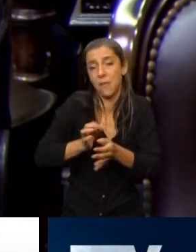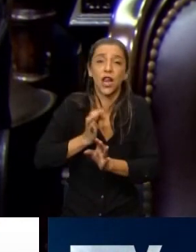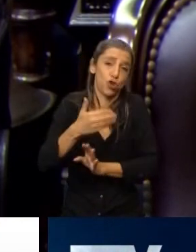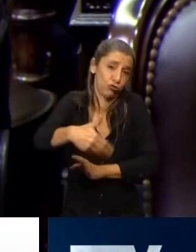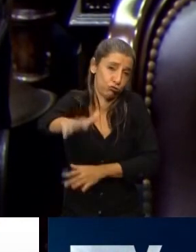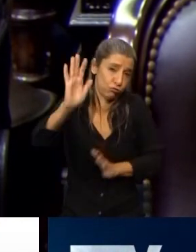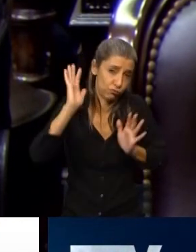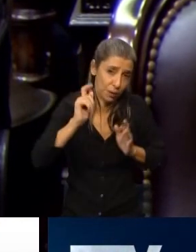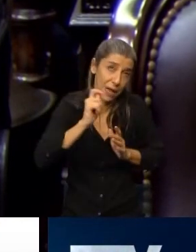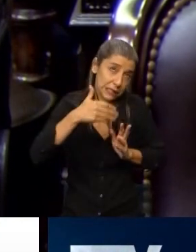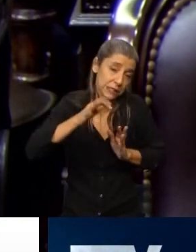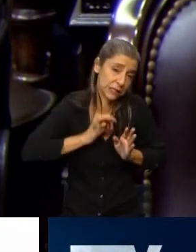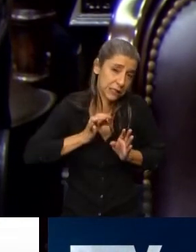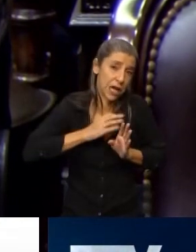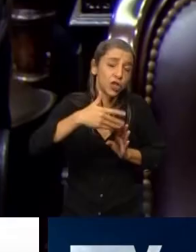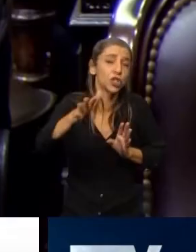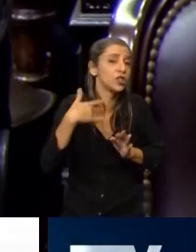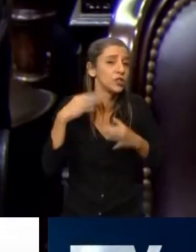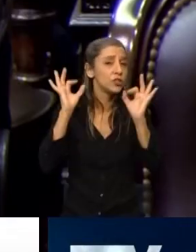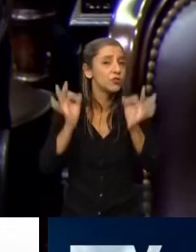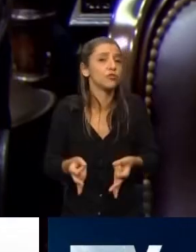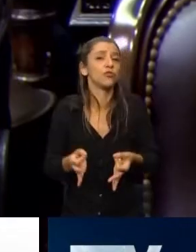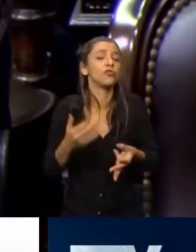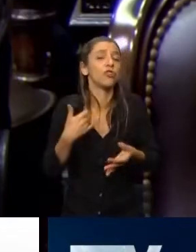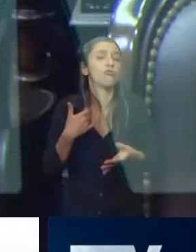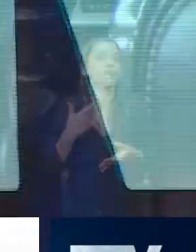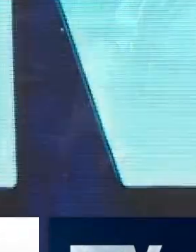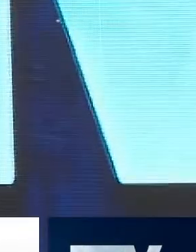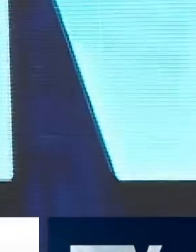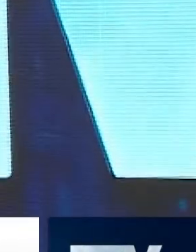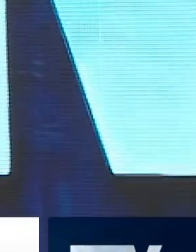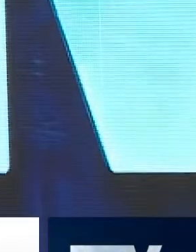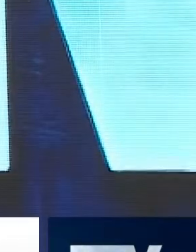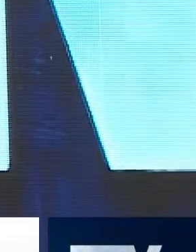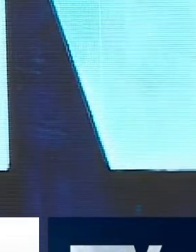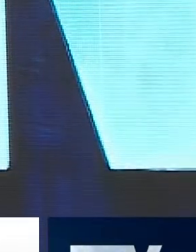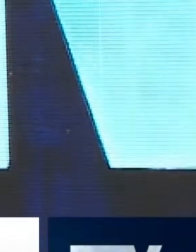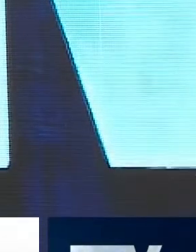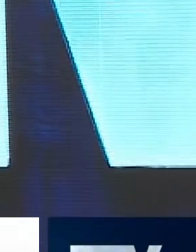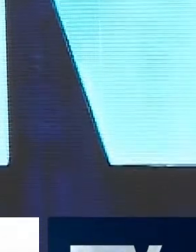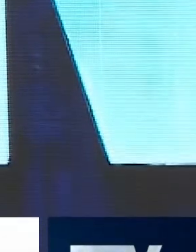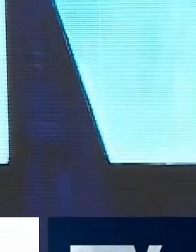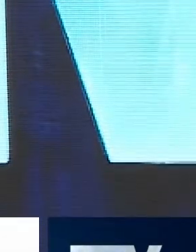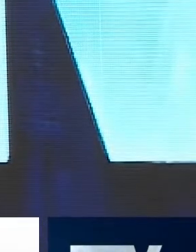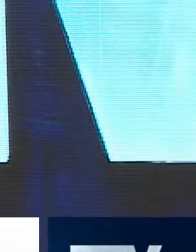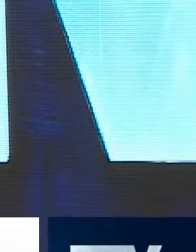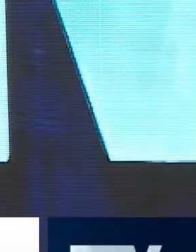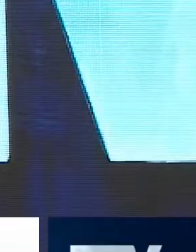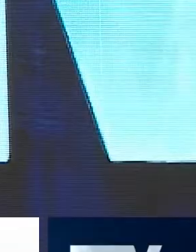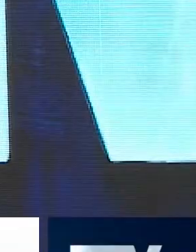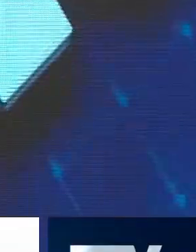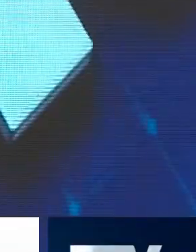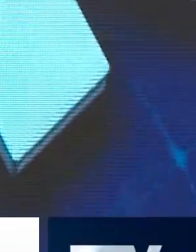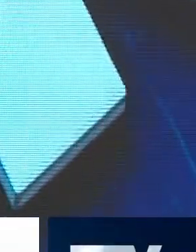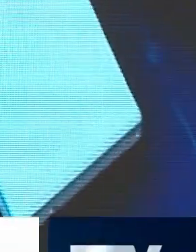años va a haber absoluta unanimidad. Bueno, compartimos ahora también un testimonio